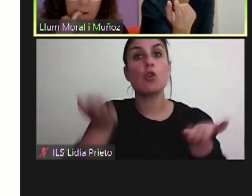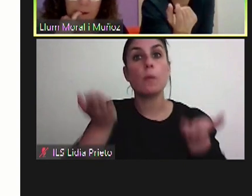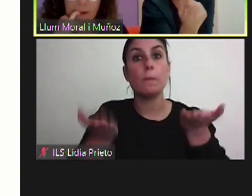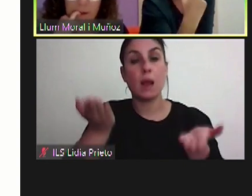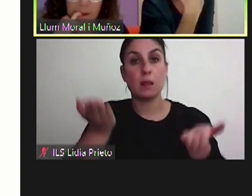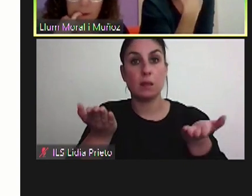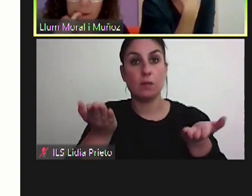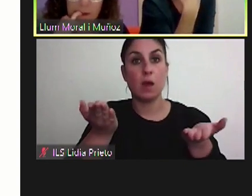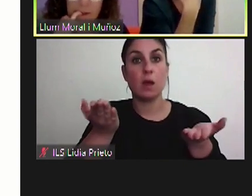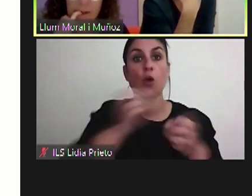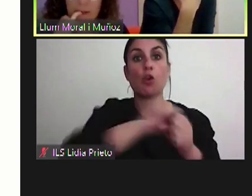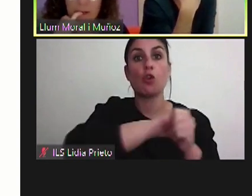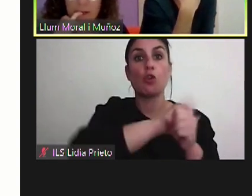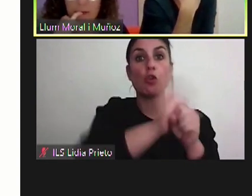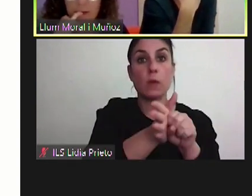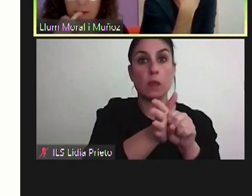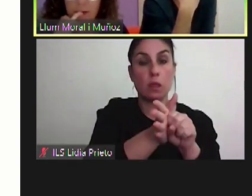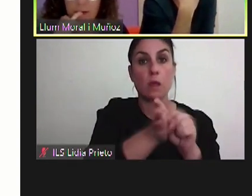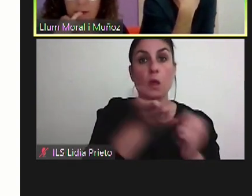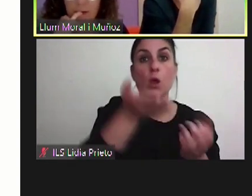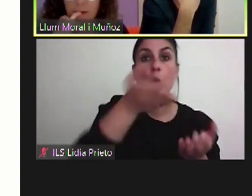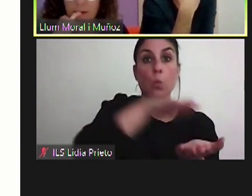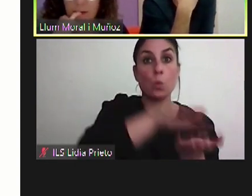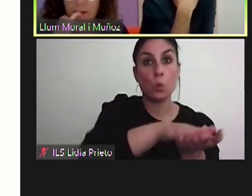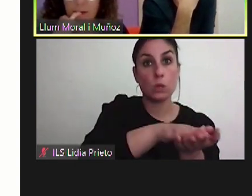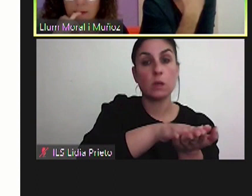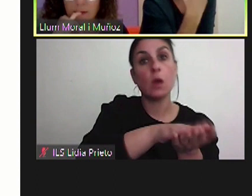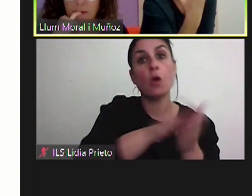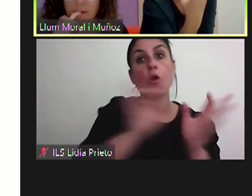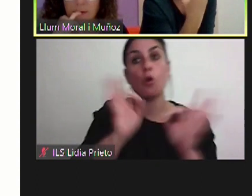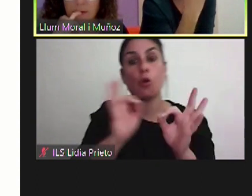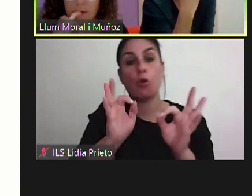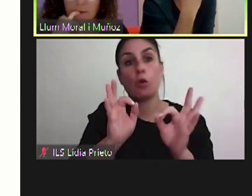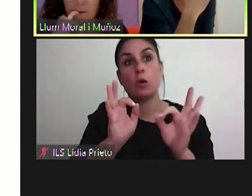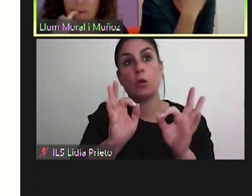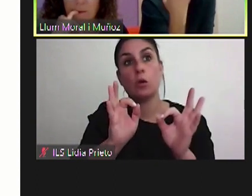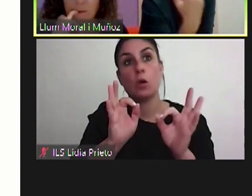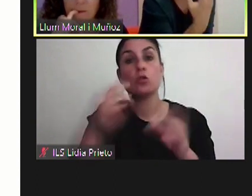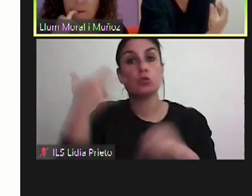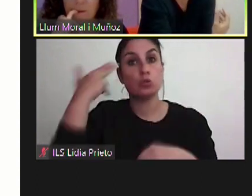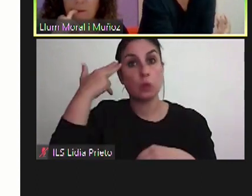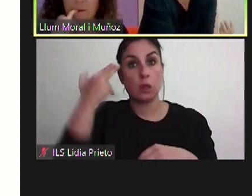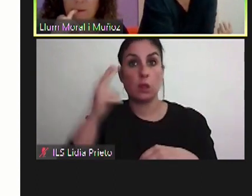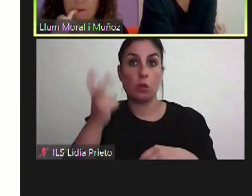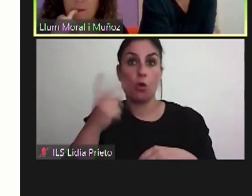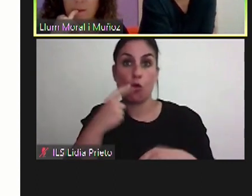muertes por suicidio en esos mismos grupos de edad en 2020, que fue el año boom de la pandemia,